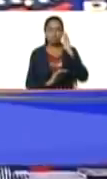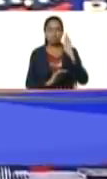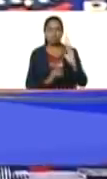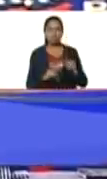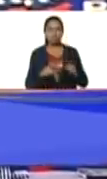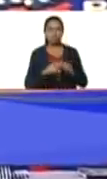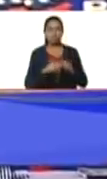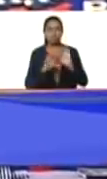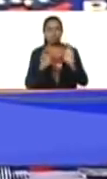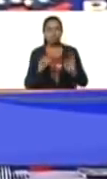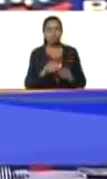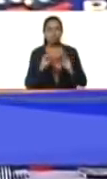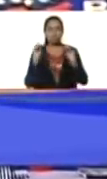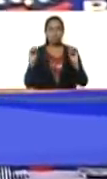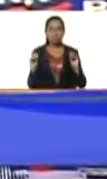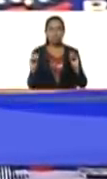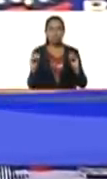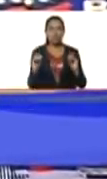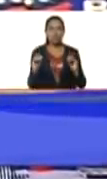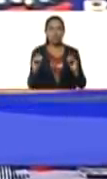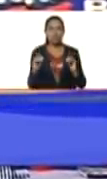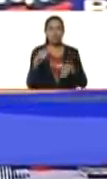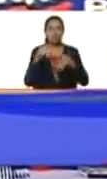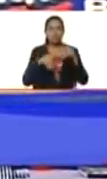válido, buscar el llamado voto blando,